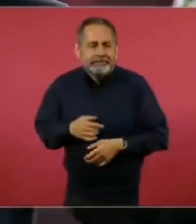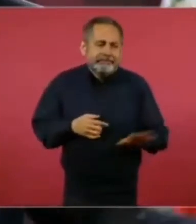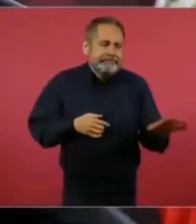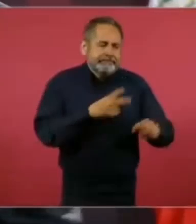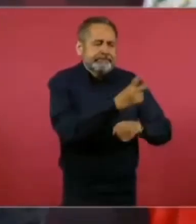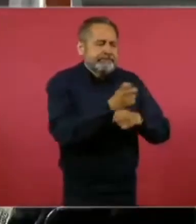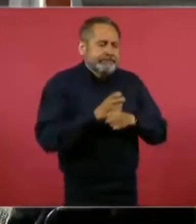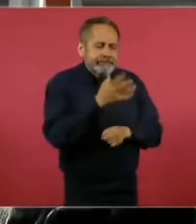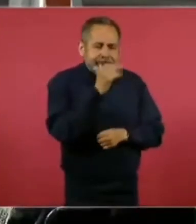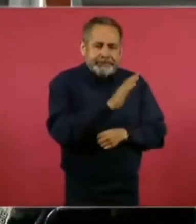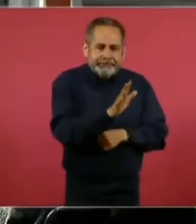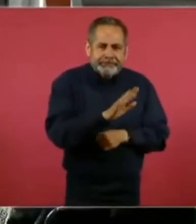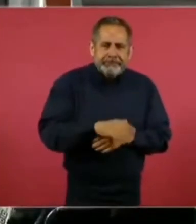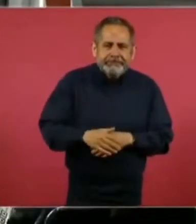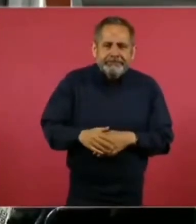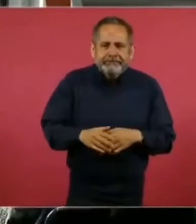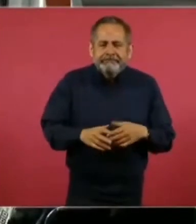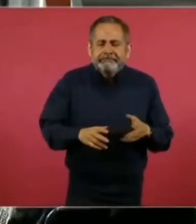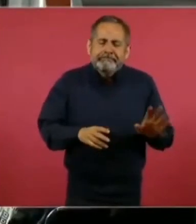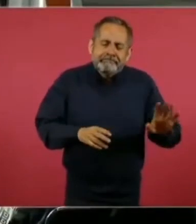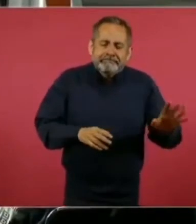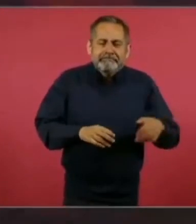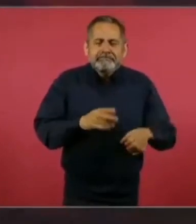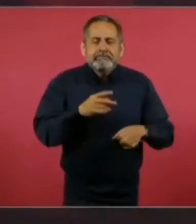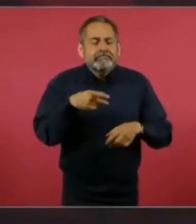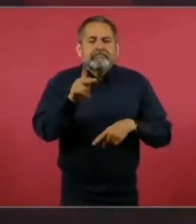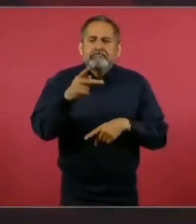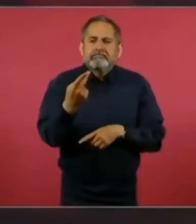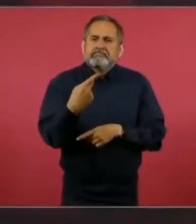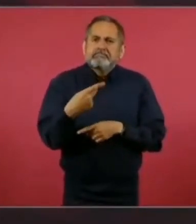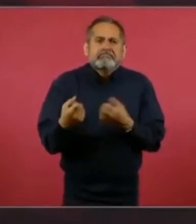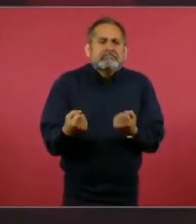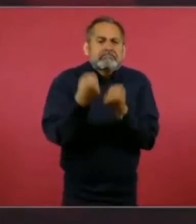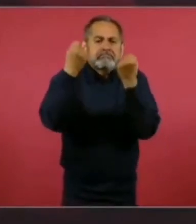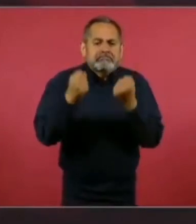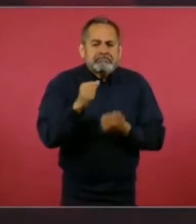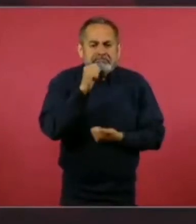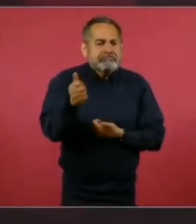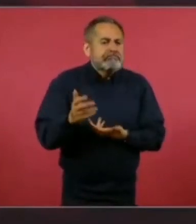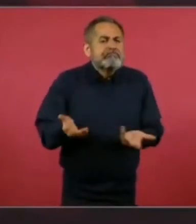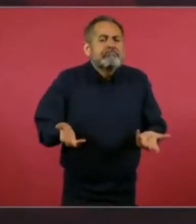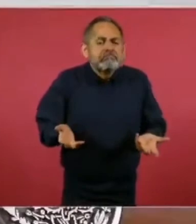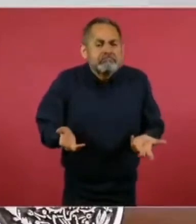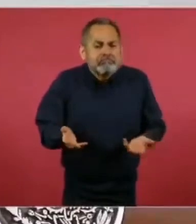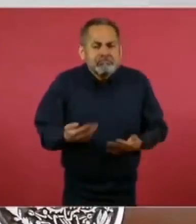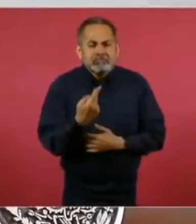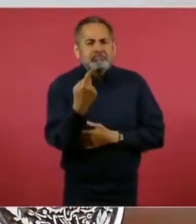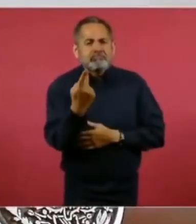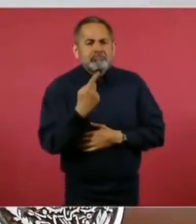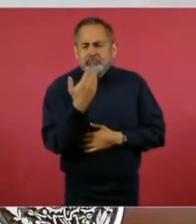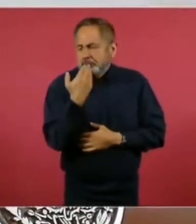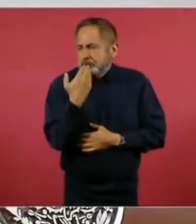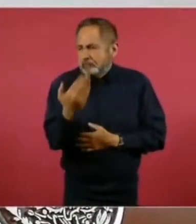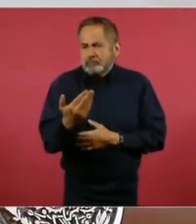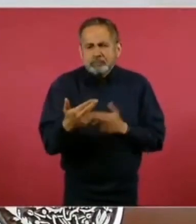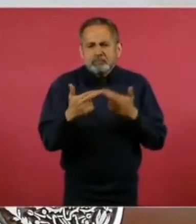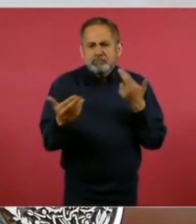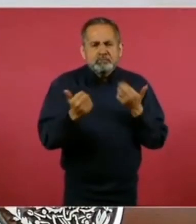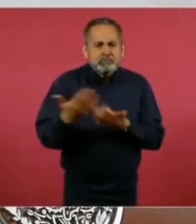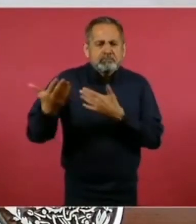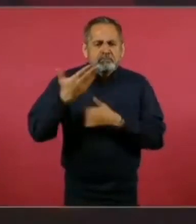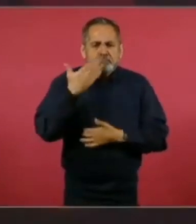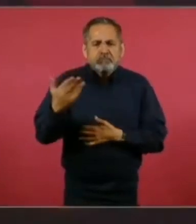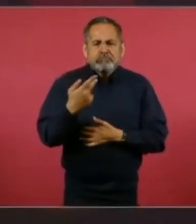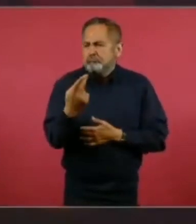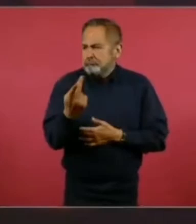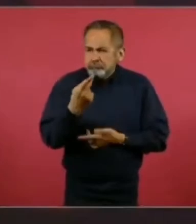invitarla a la primera reunión, pero fue muy buena la relación